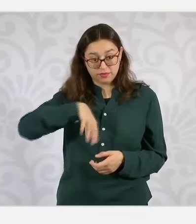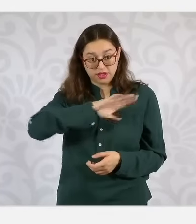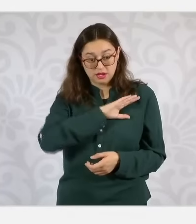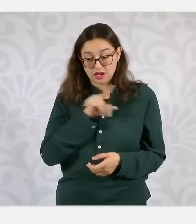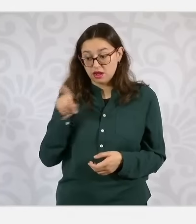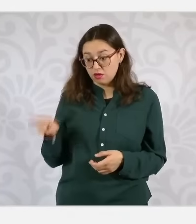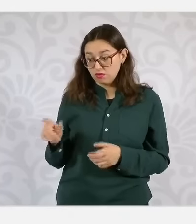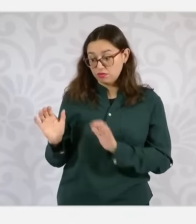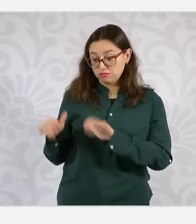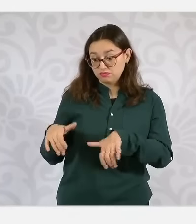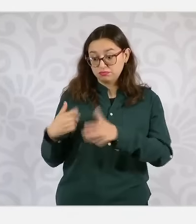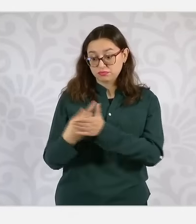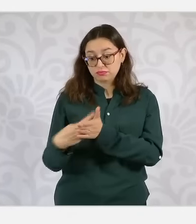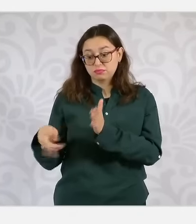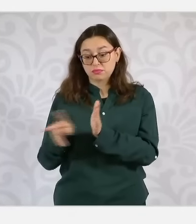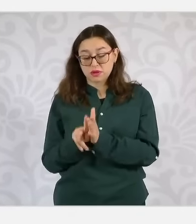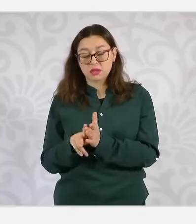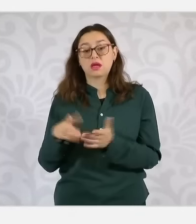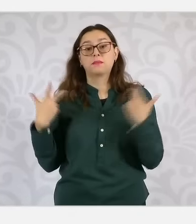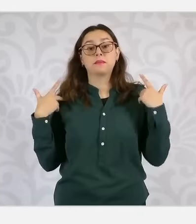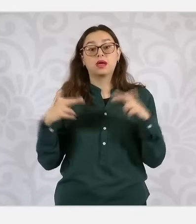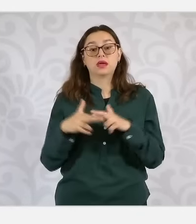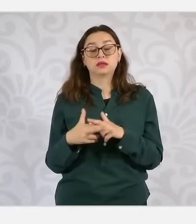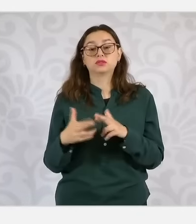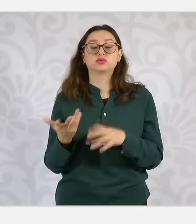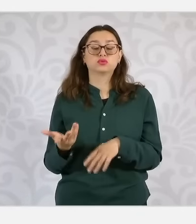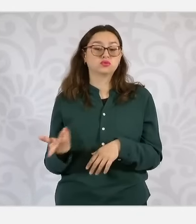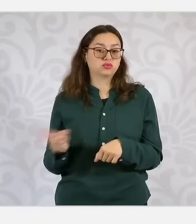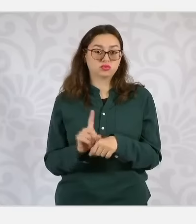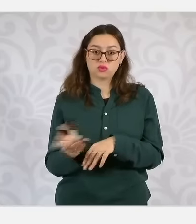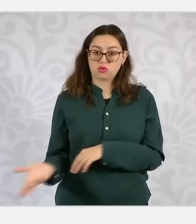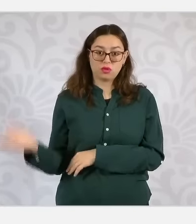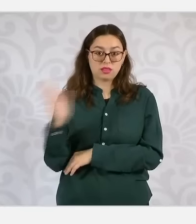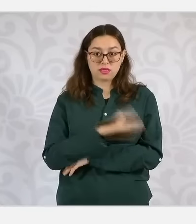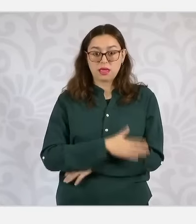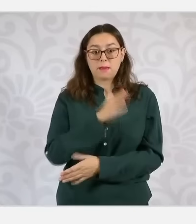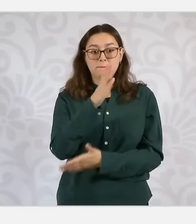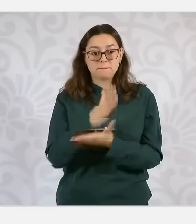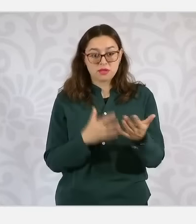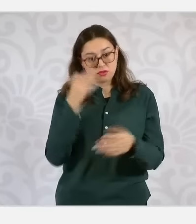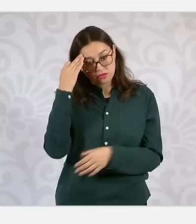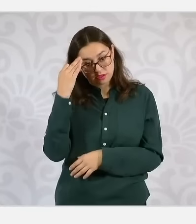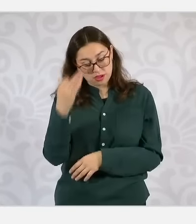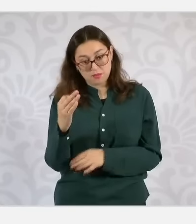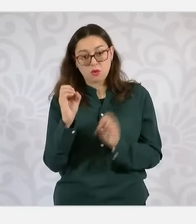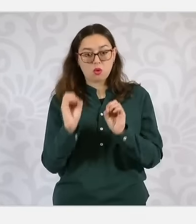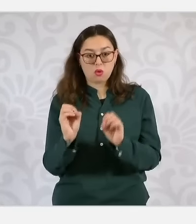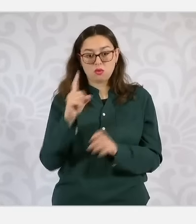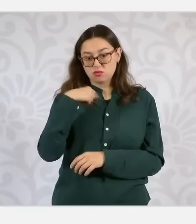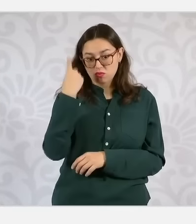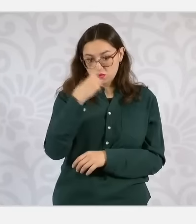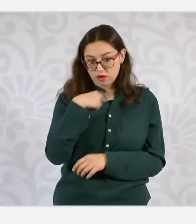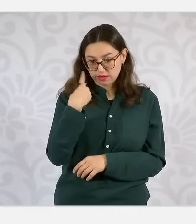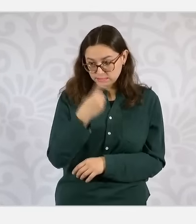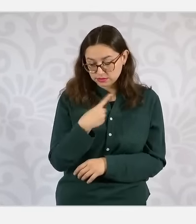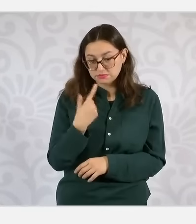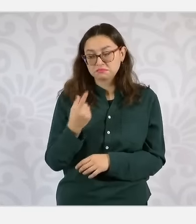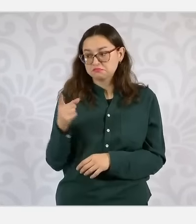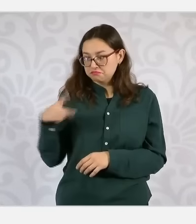medio tiempo y de horas. Los de horas, por supuesto, esperamos, son profesionistas que quieren dar clase en nuestra universidad.